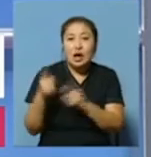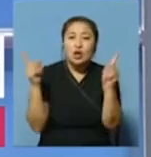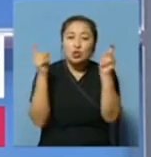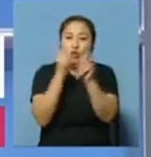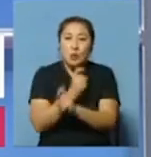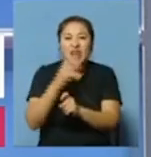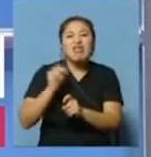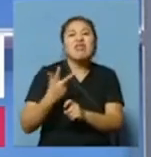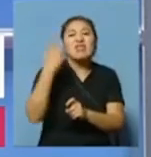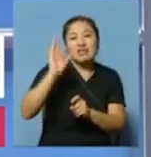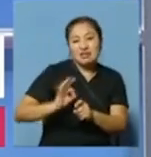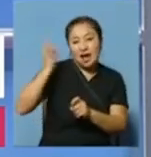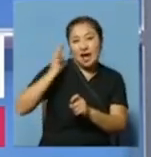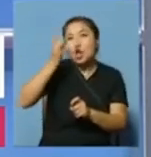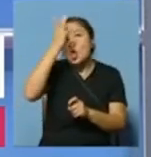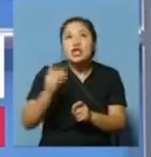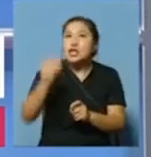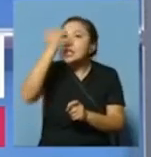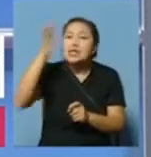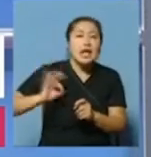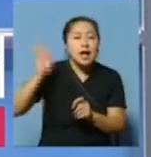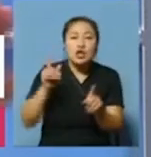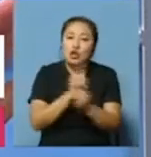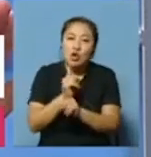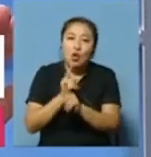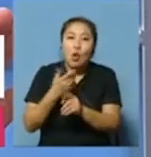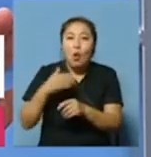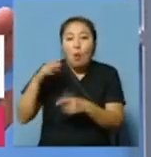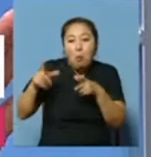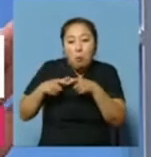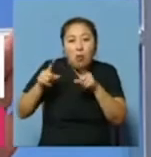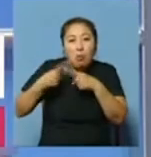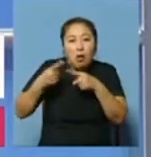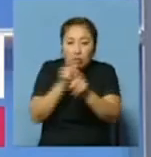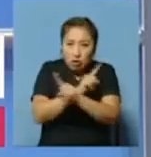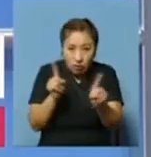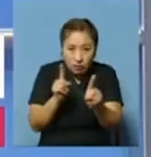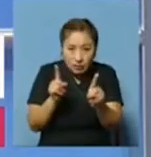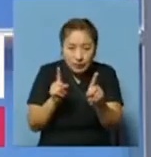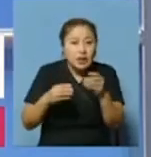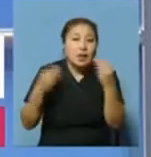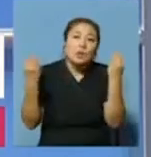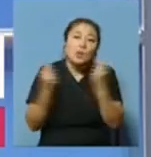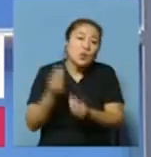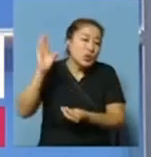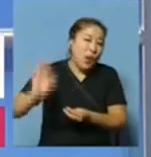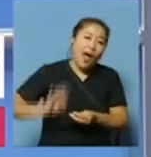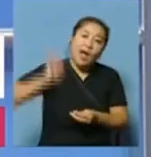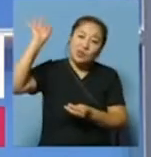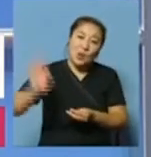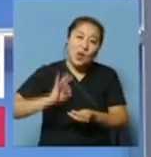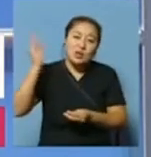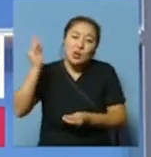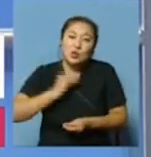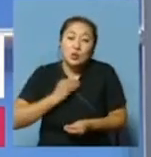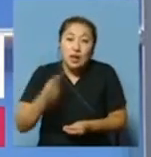problema de hace tres años de hace doce años de hace quince años no quiero hablar de un sector político hace muchas décadas que